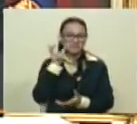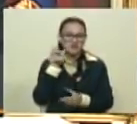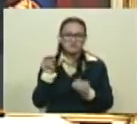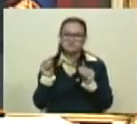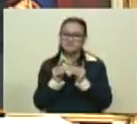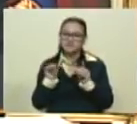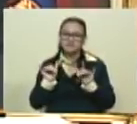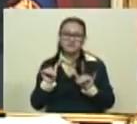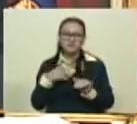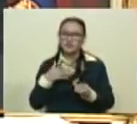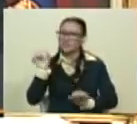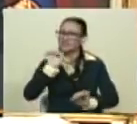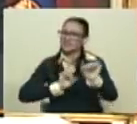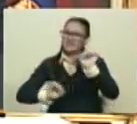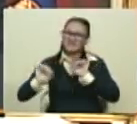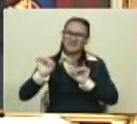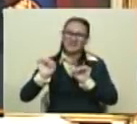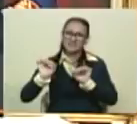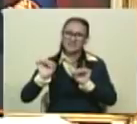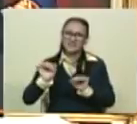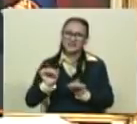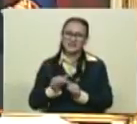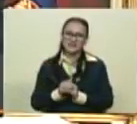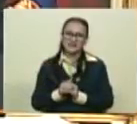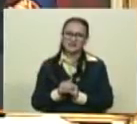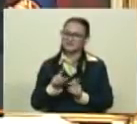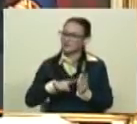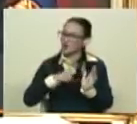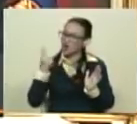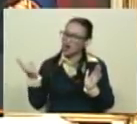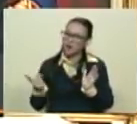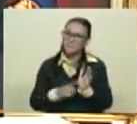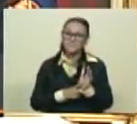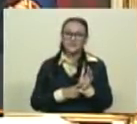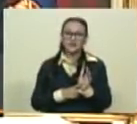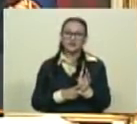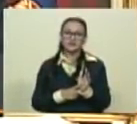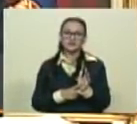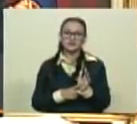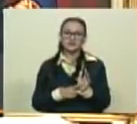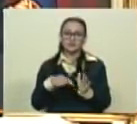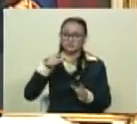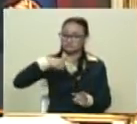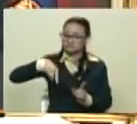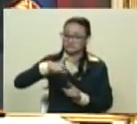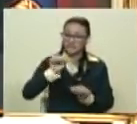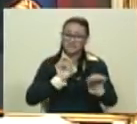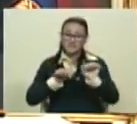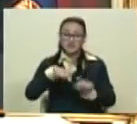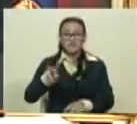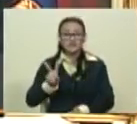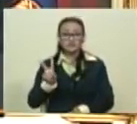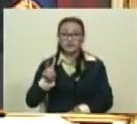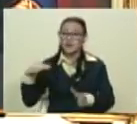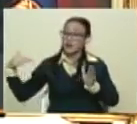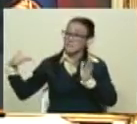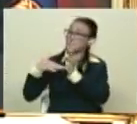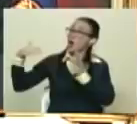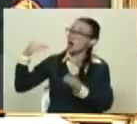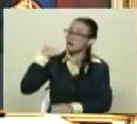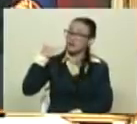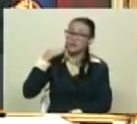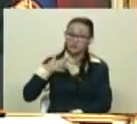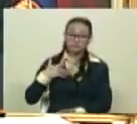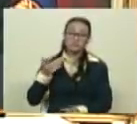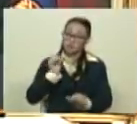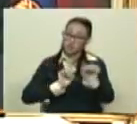soy capaz de defender con pasión absoluta los intereses de Venezuela y denunciar las agresiones imperialistas,